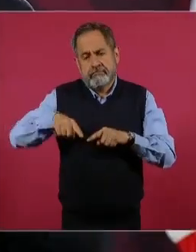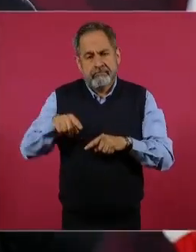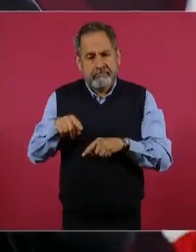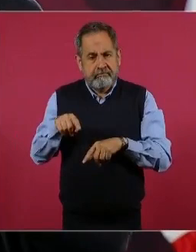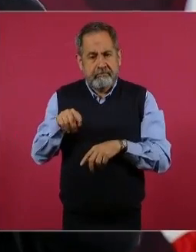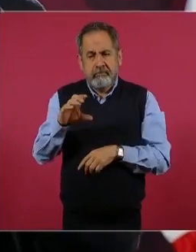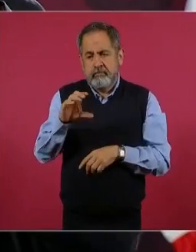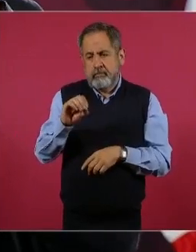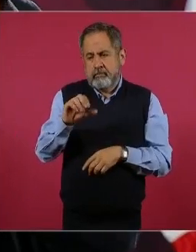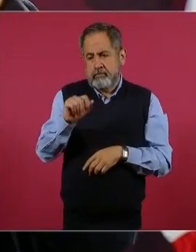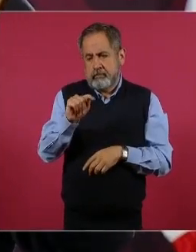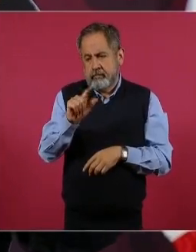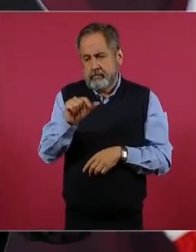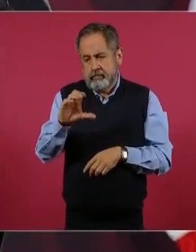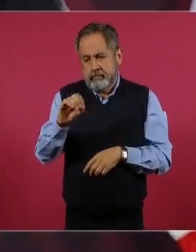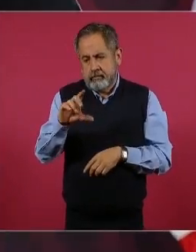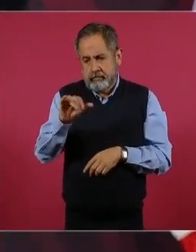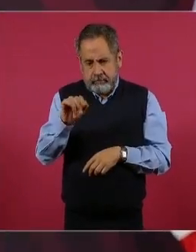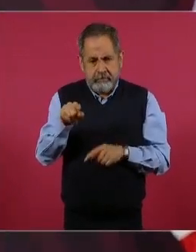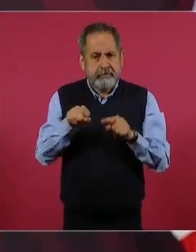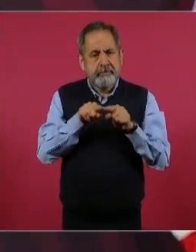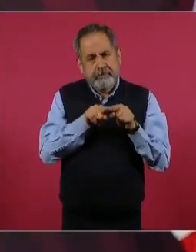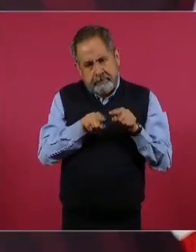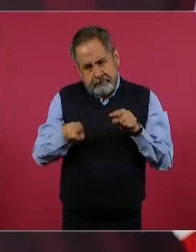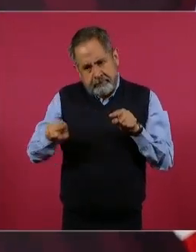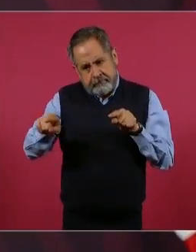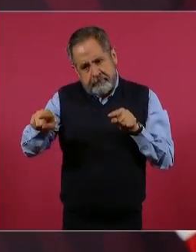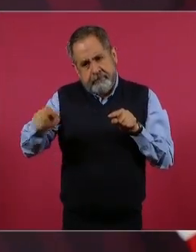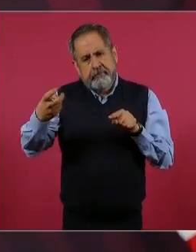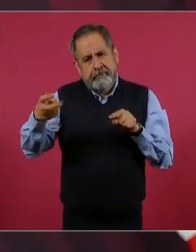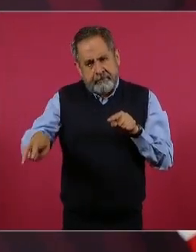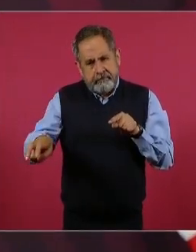en Coatzacoalcos y van a poder